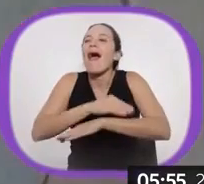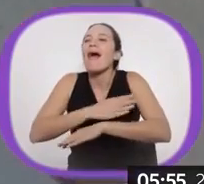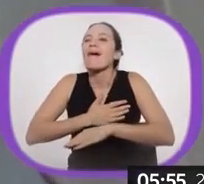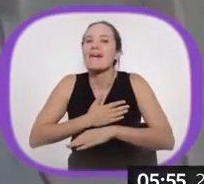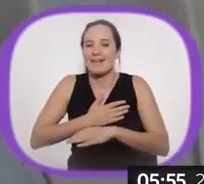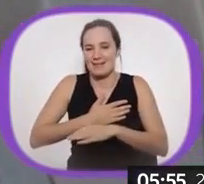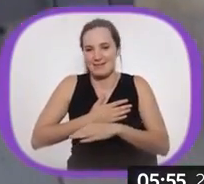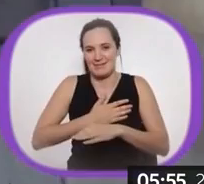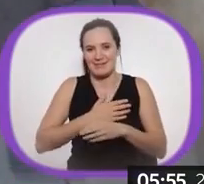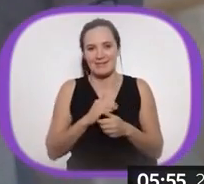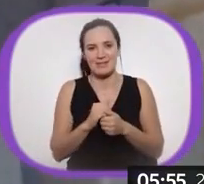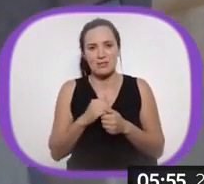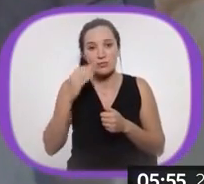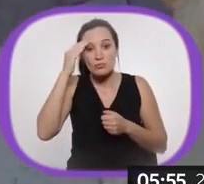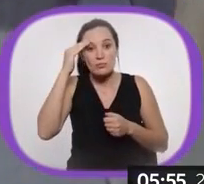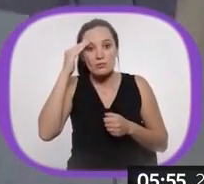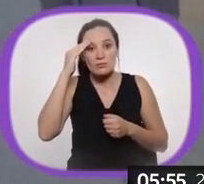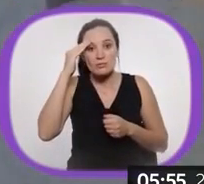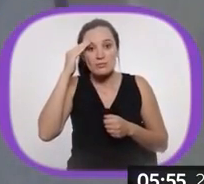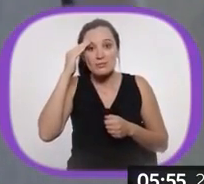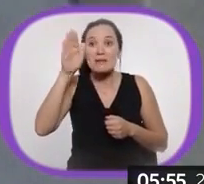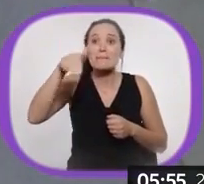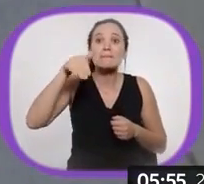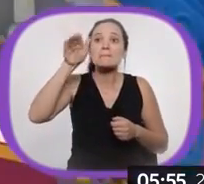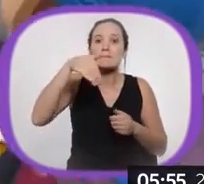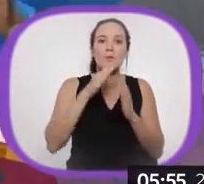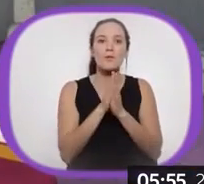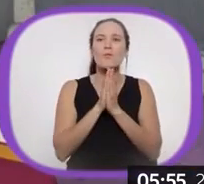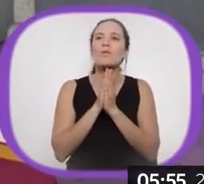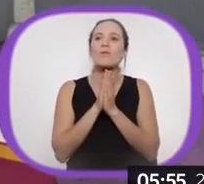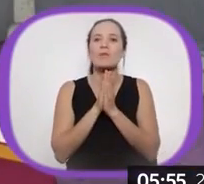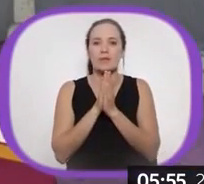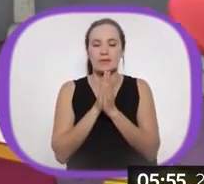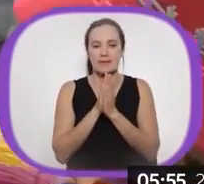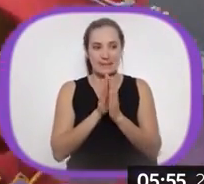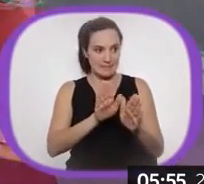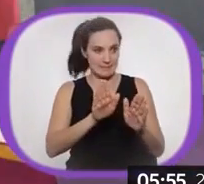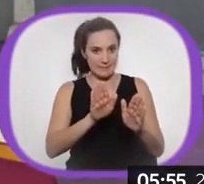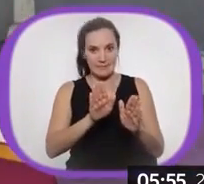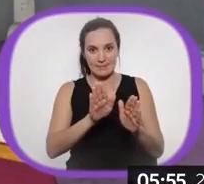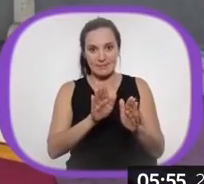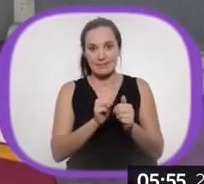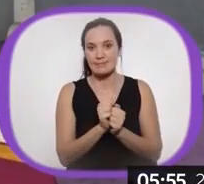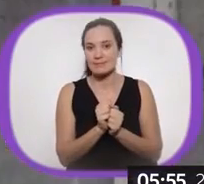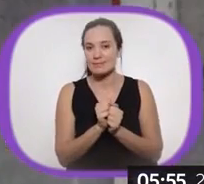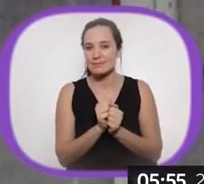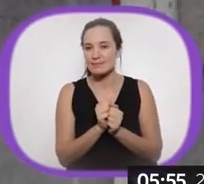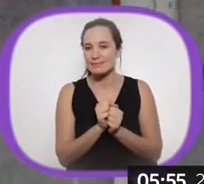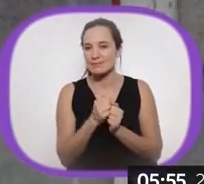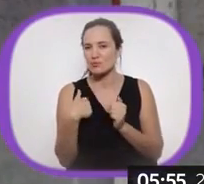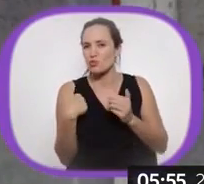¡Oh, no! ¡Regresa, señor Codos! ¡Espera! Creo que desde aquí puedo...